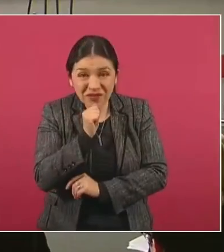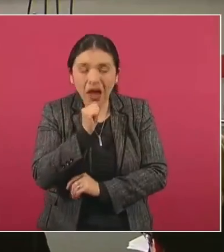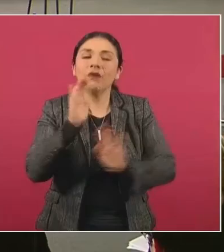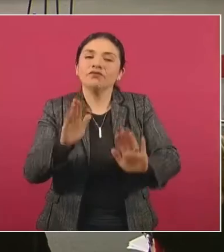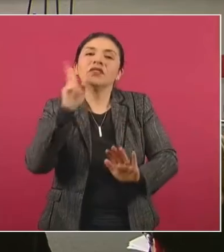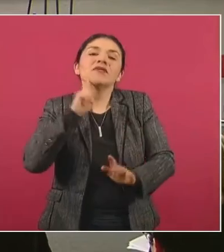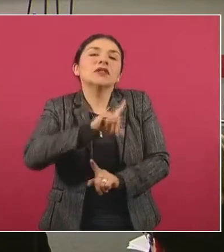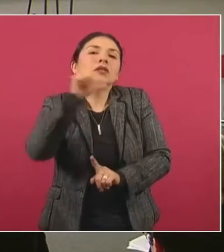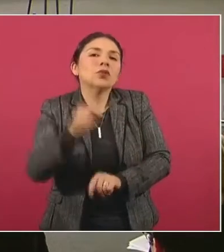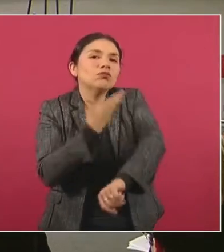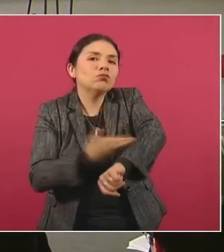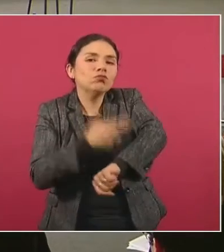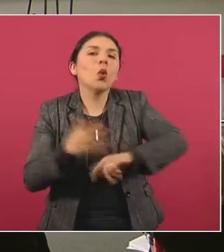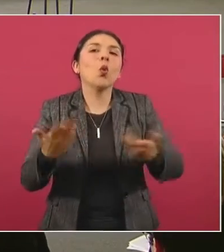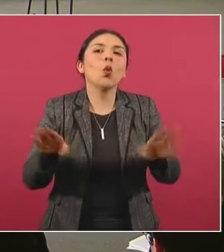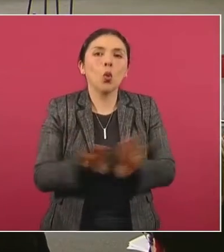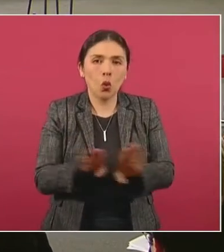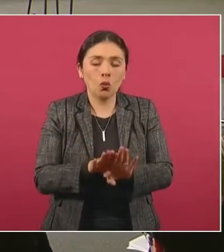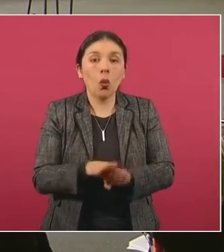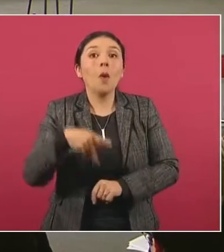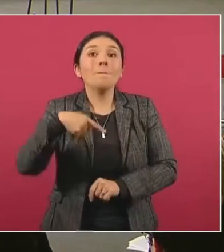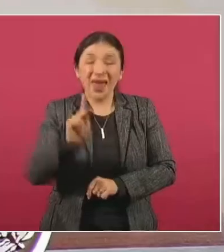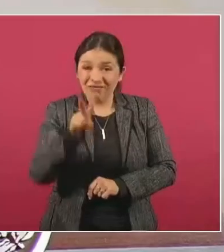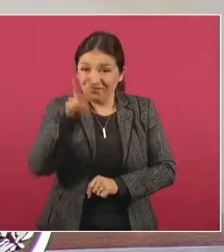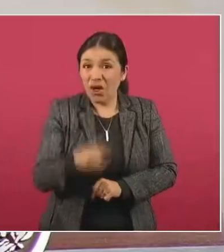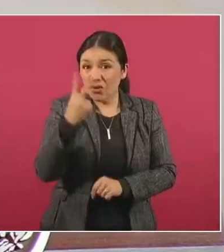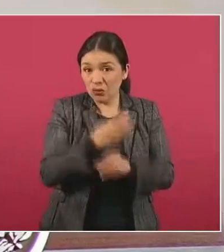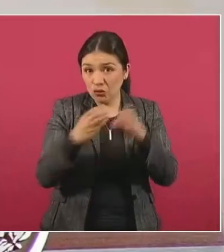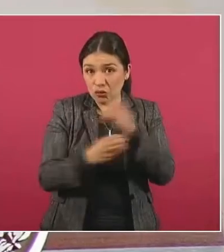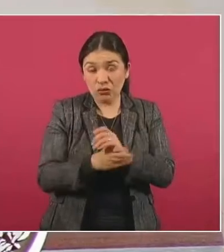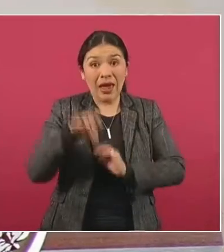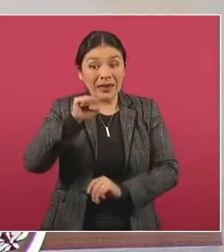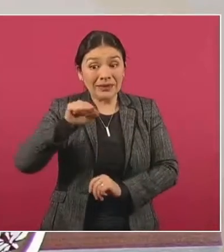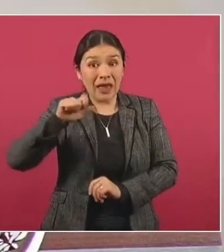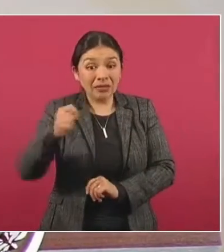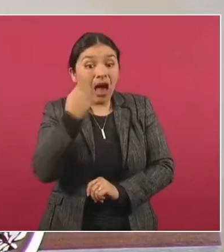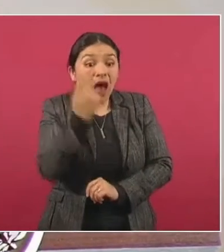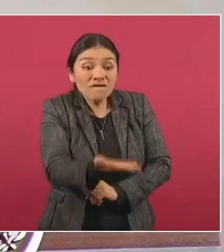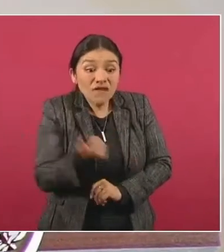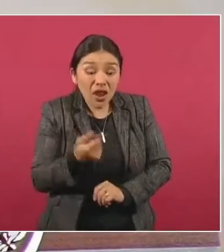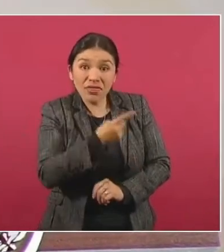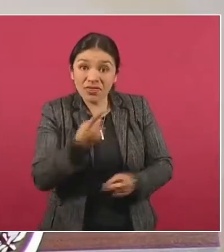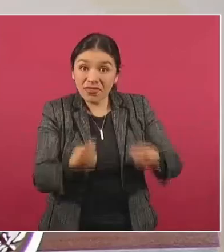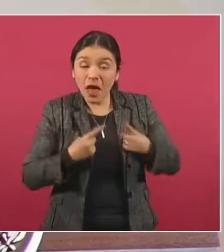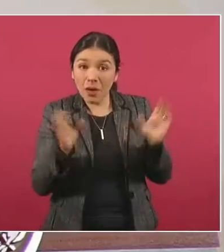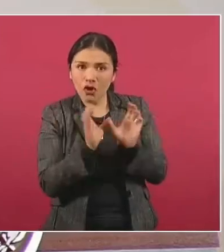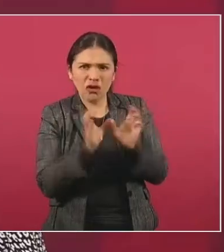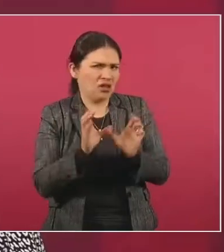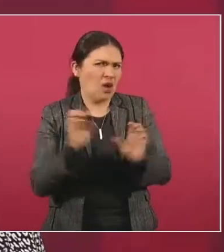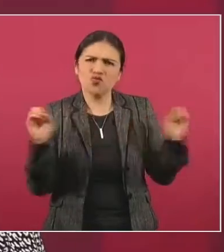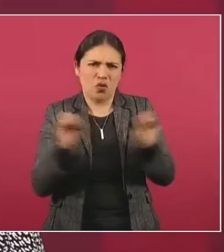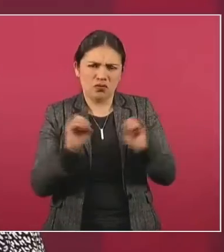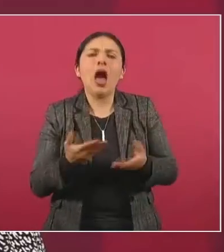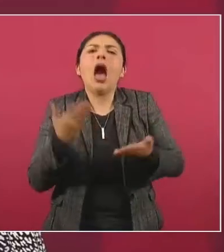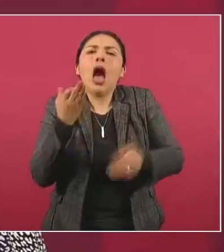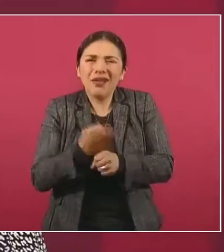quitarlo. Pero el tema es que dos cosas. Uno, no se pidió nunca la constancia de situación fiscal. Ahorita no es obligatorio porque se hizo la